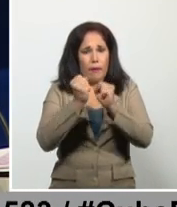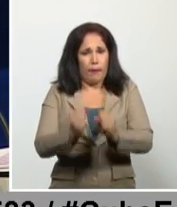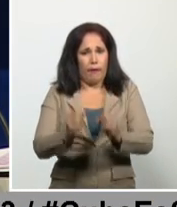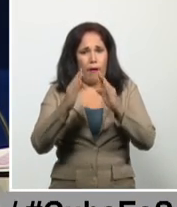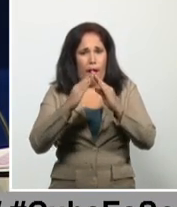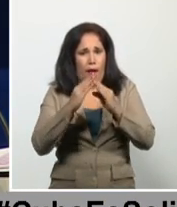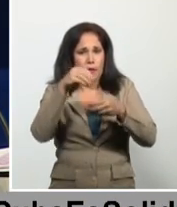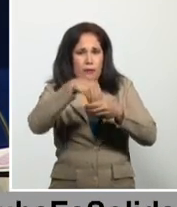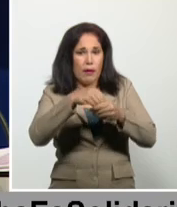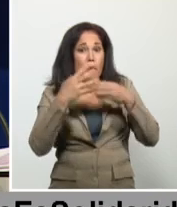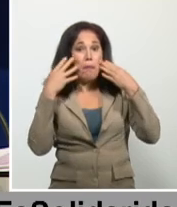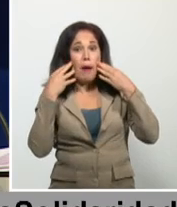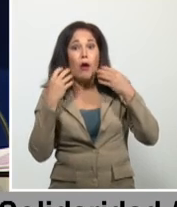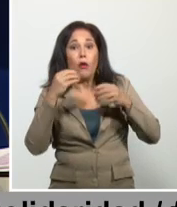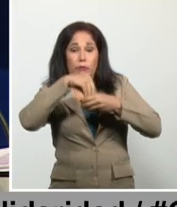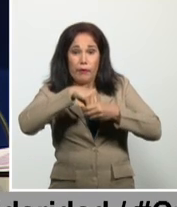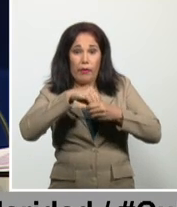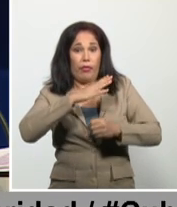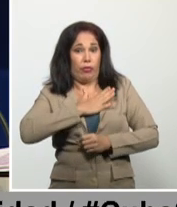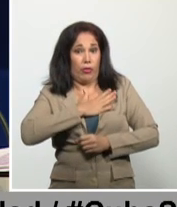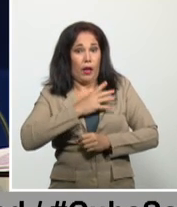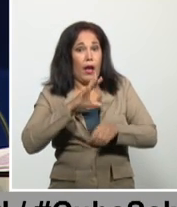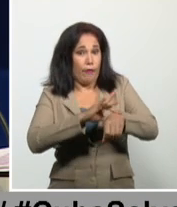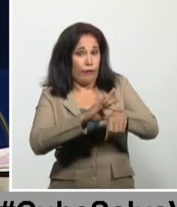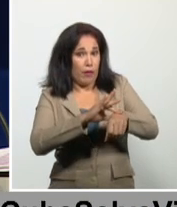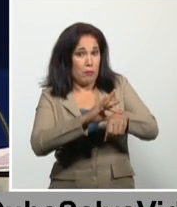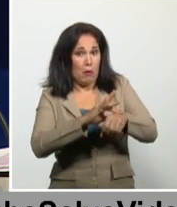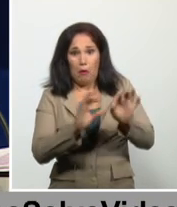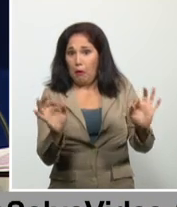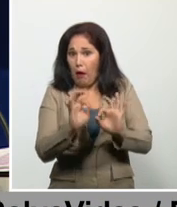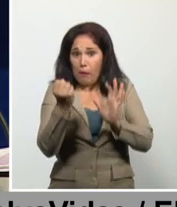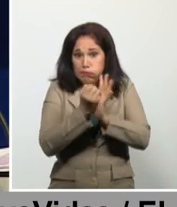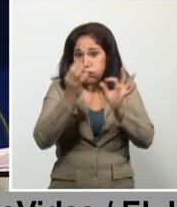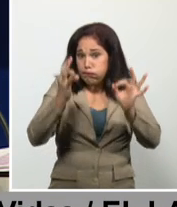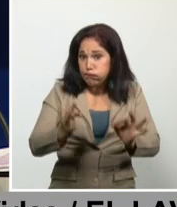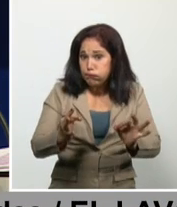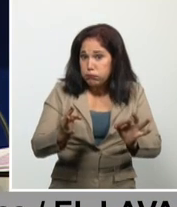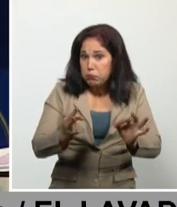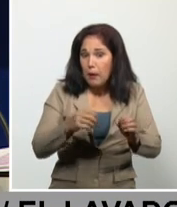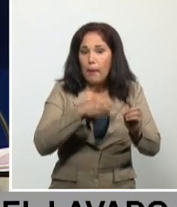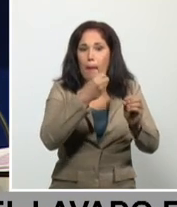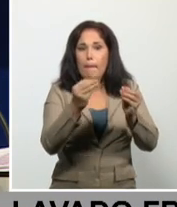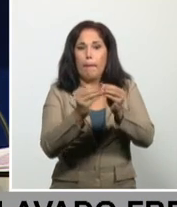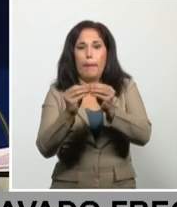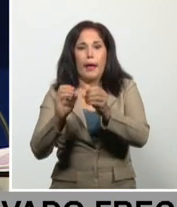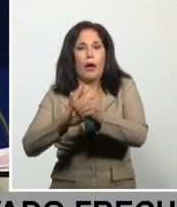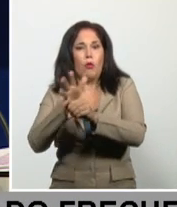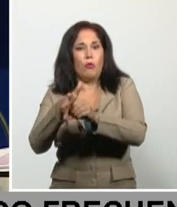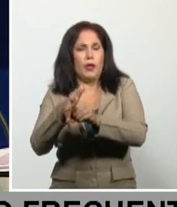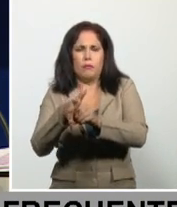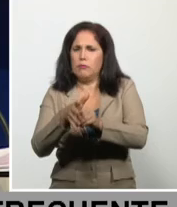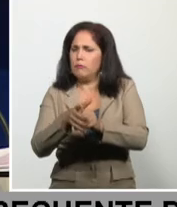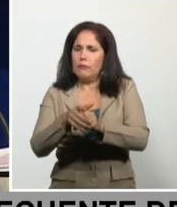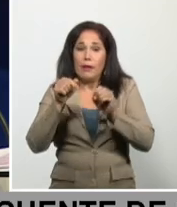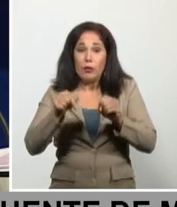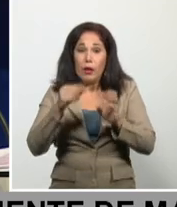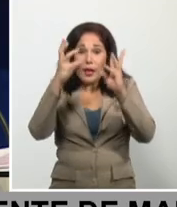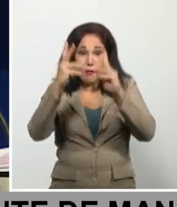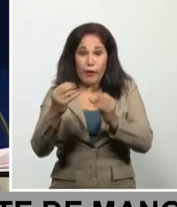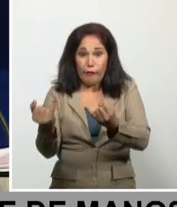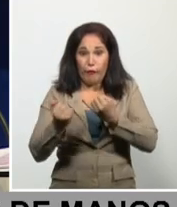que el gato padezca la enfermedad, se enferme, y lo que más importante es que se conviertan en